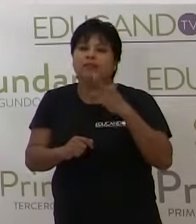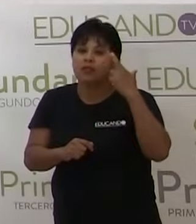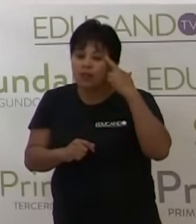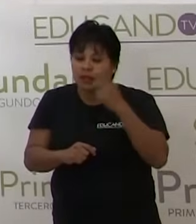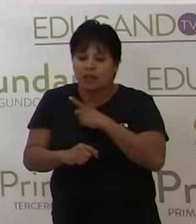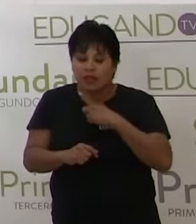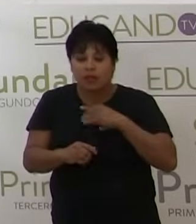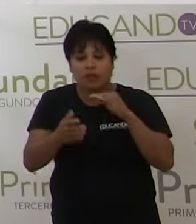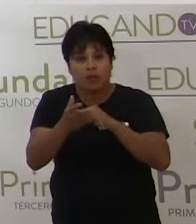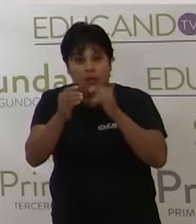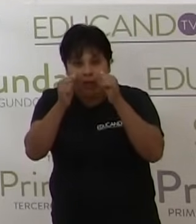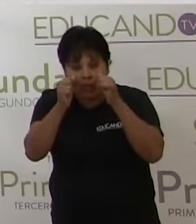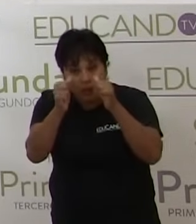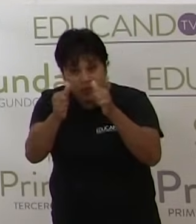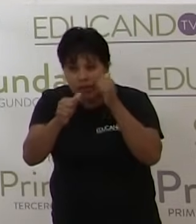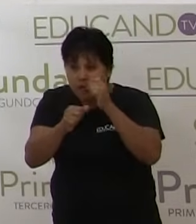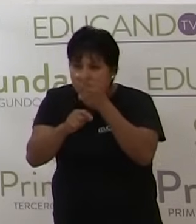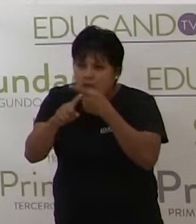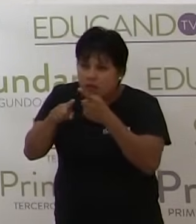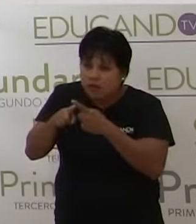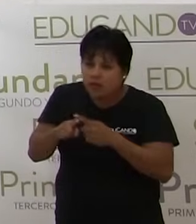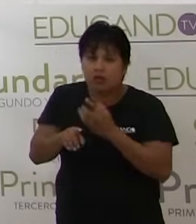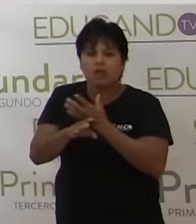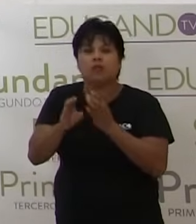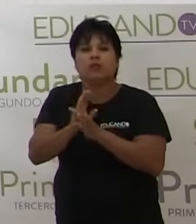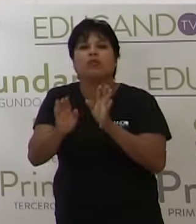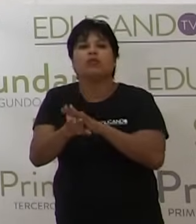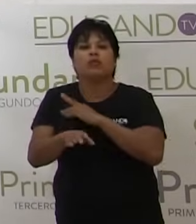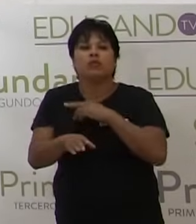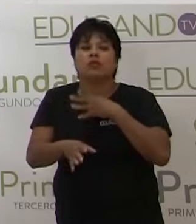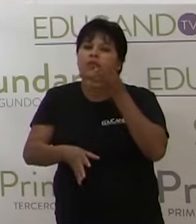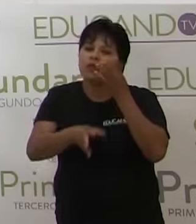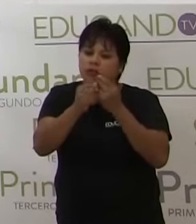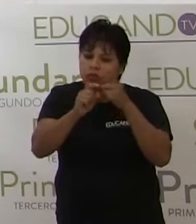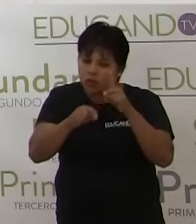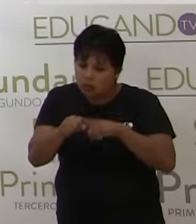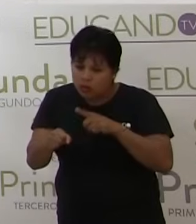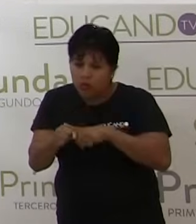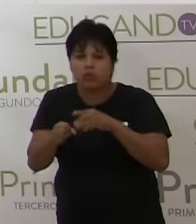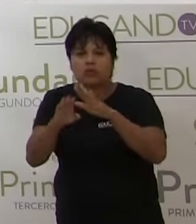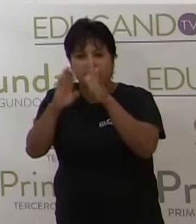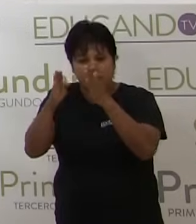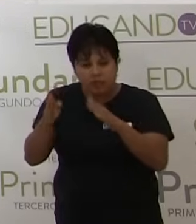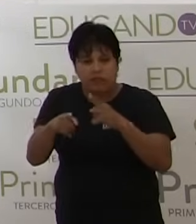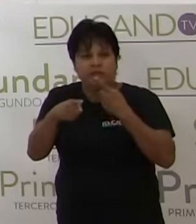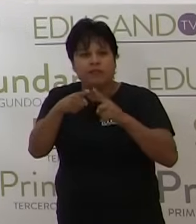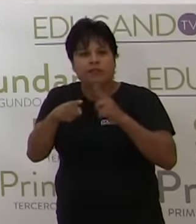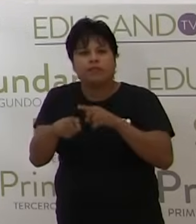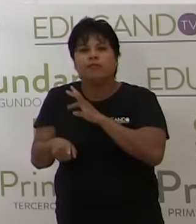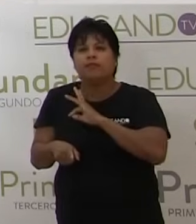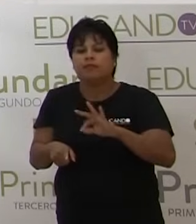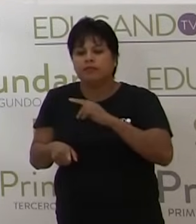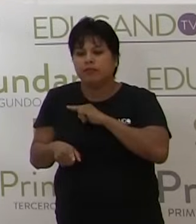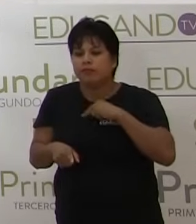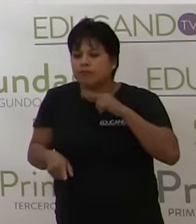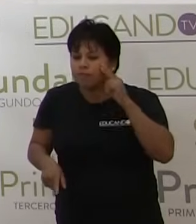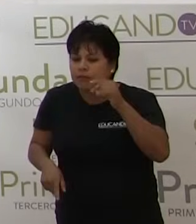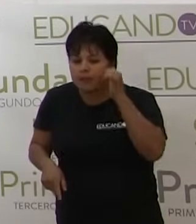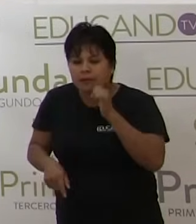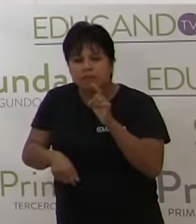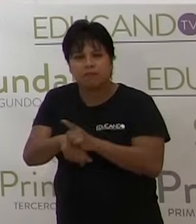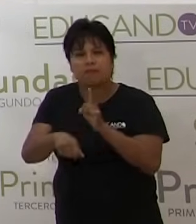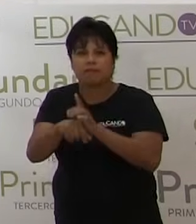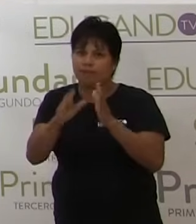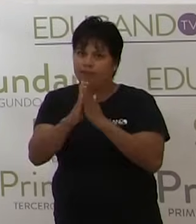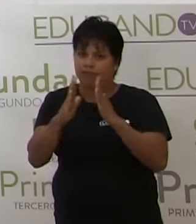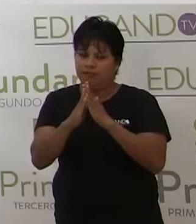debemos de poner mucha atención en los detalles por qué Porque aprendemos colores aprendemos formas figuras que encuentras cotidianamente